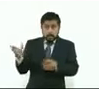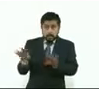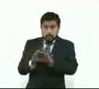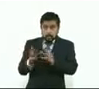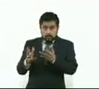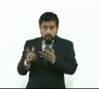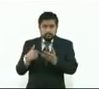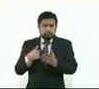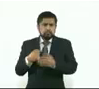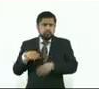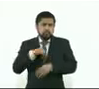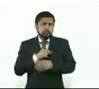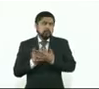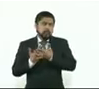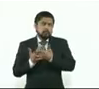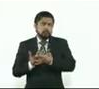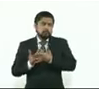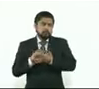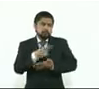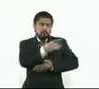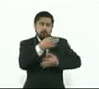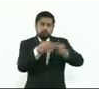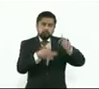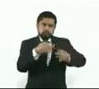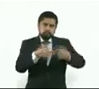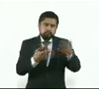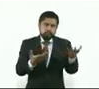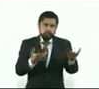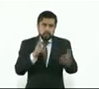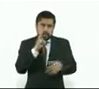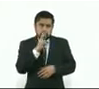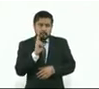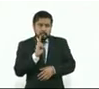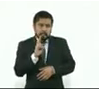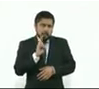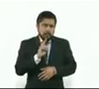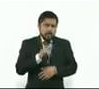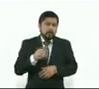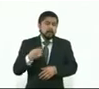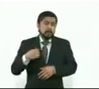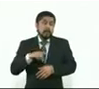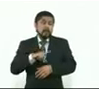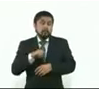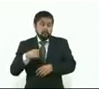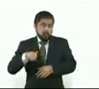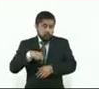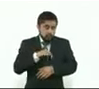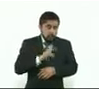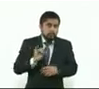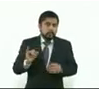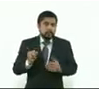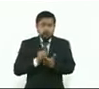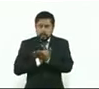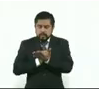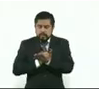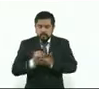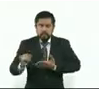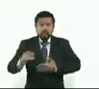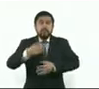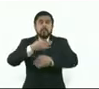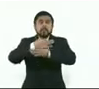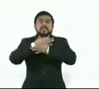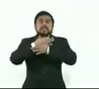vamos a esperar a la resolución del Tribunal y en todo caso, pues nosotros tomamos la decisión de manifestarnos públicamente frente a